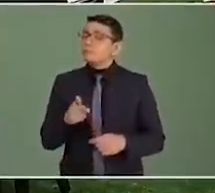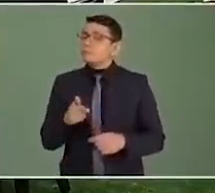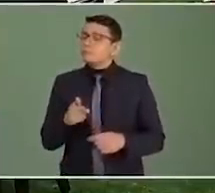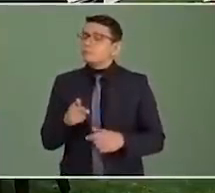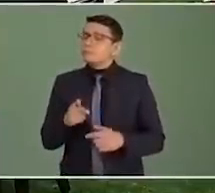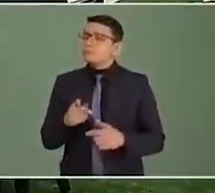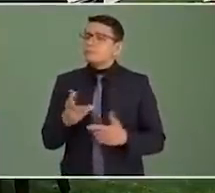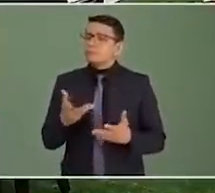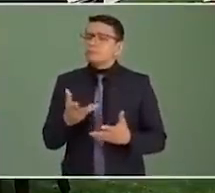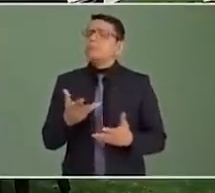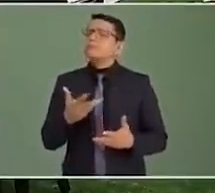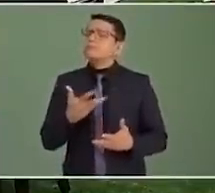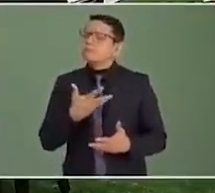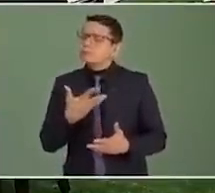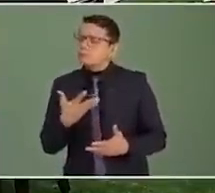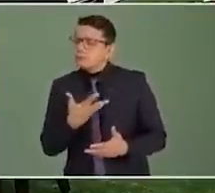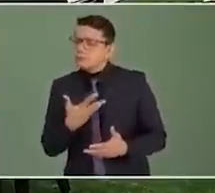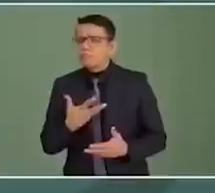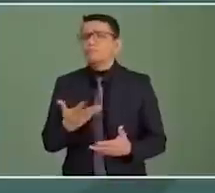tiene